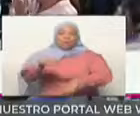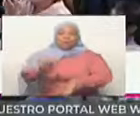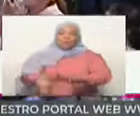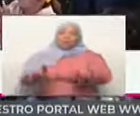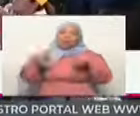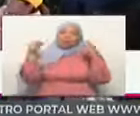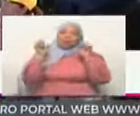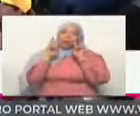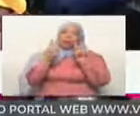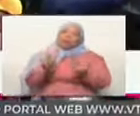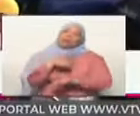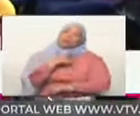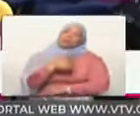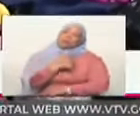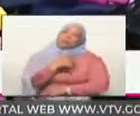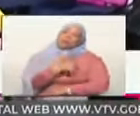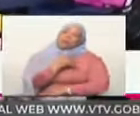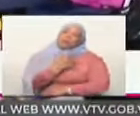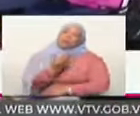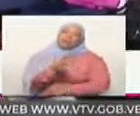Qué emoción.